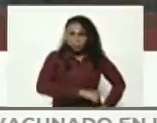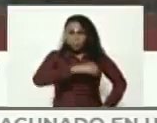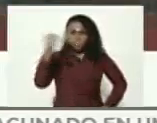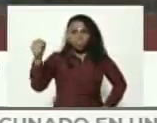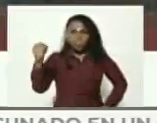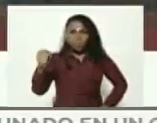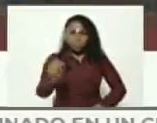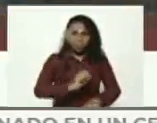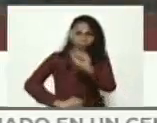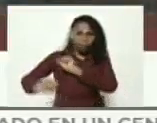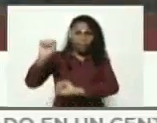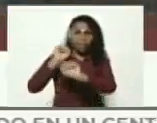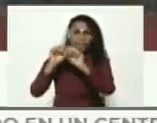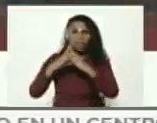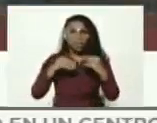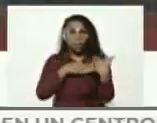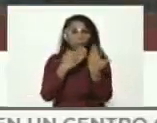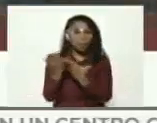espadas.